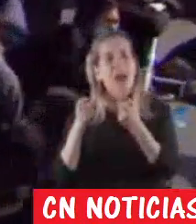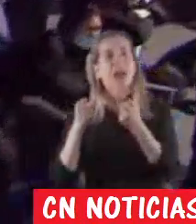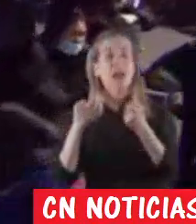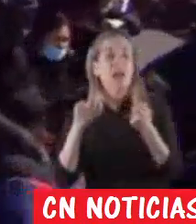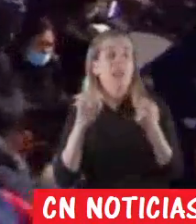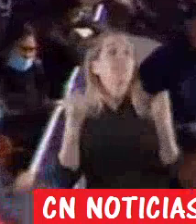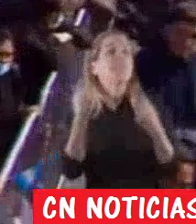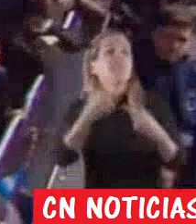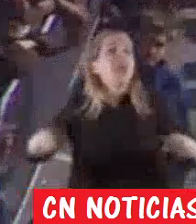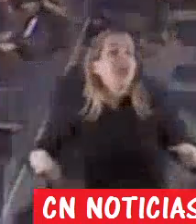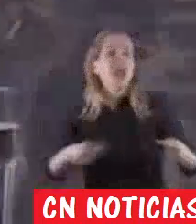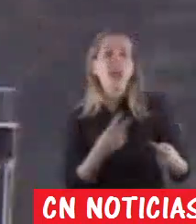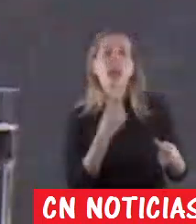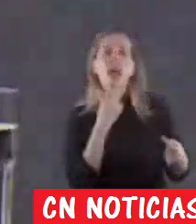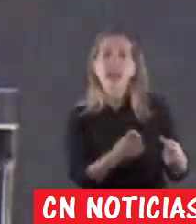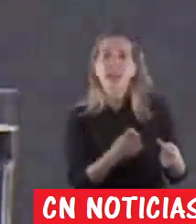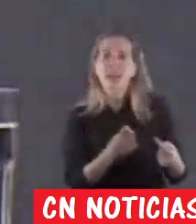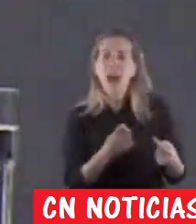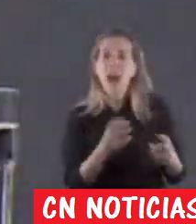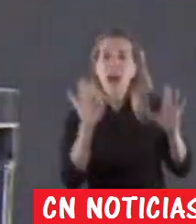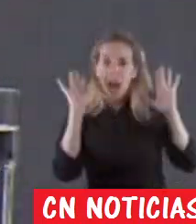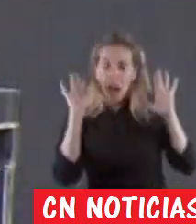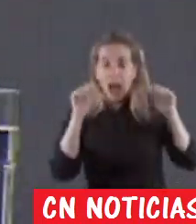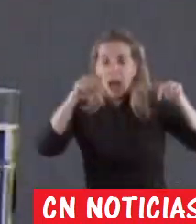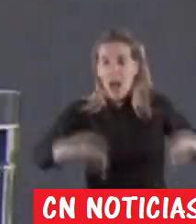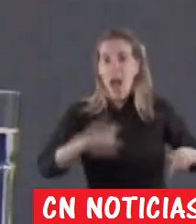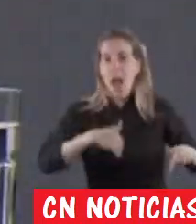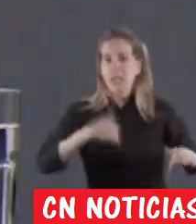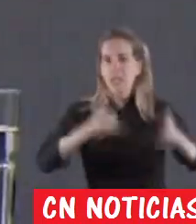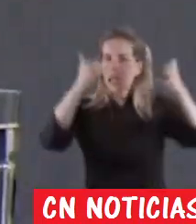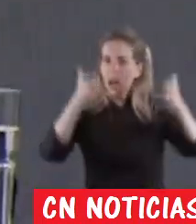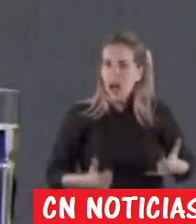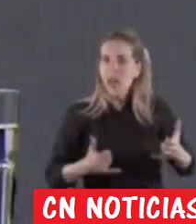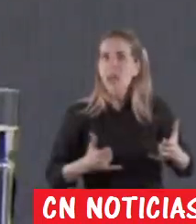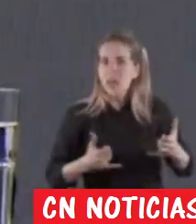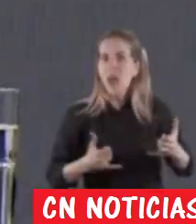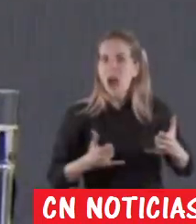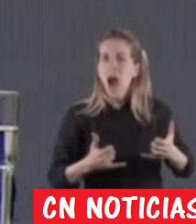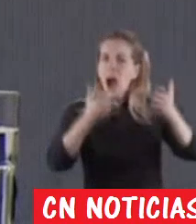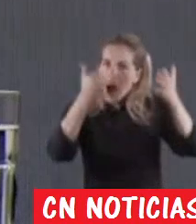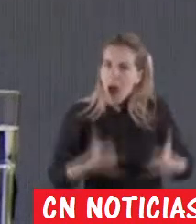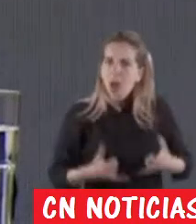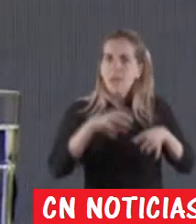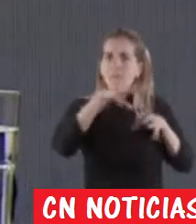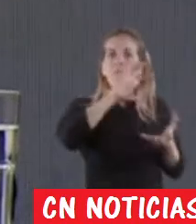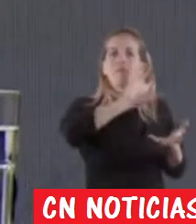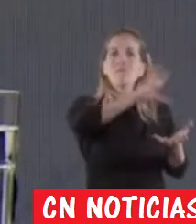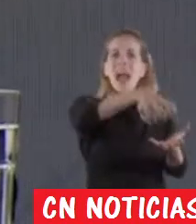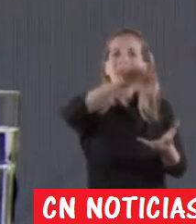energía. Y la Argentina tiene el enorme privilegio de tener fuentes